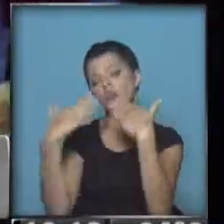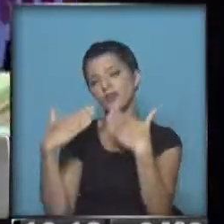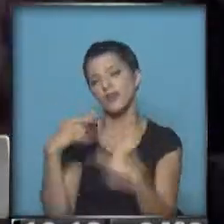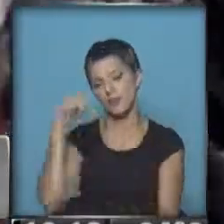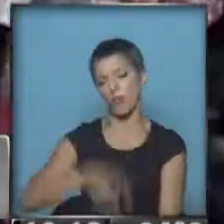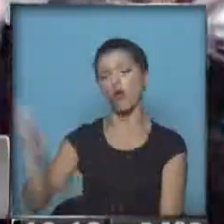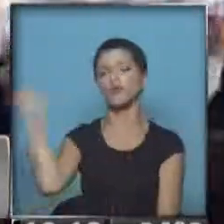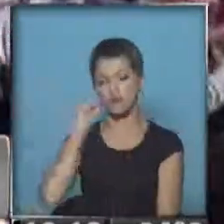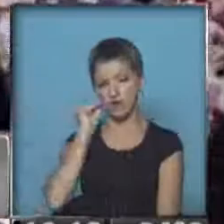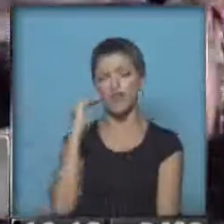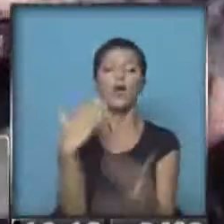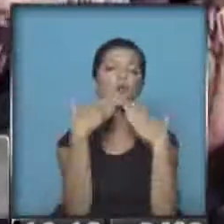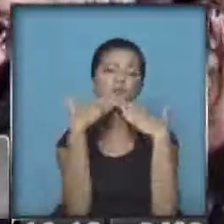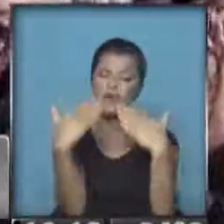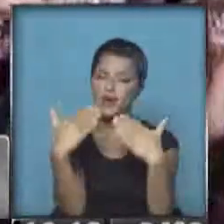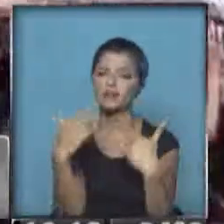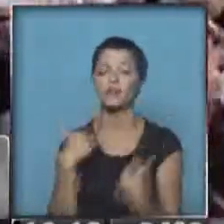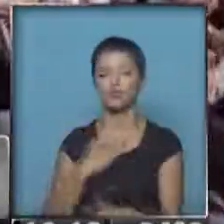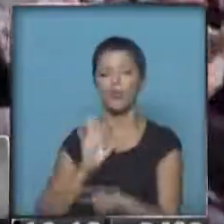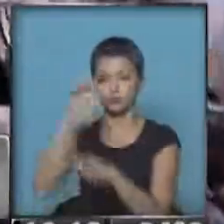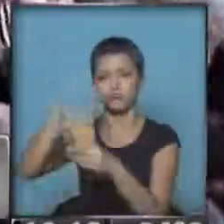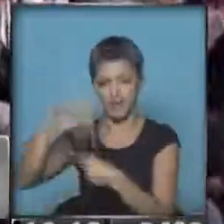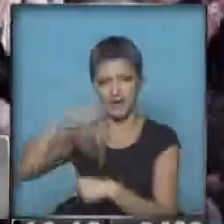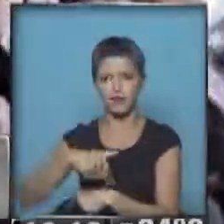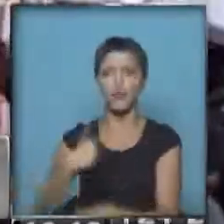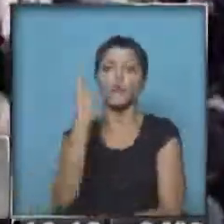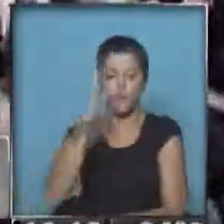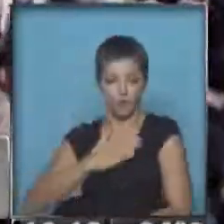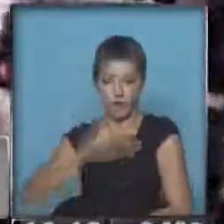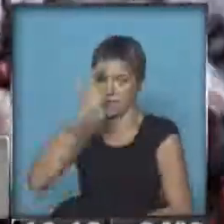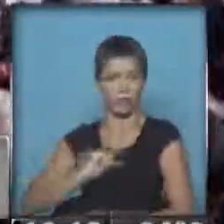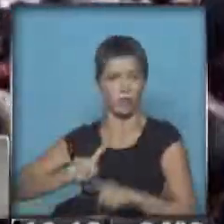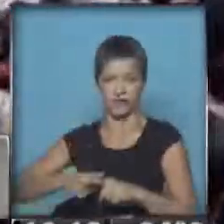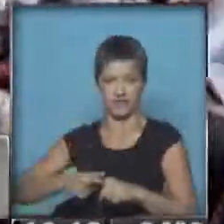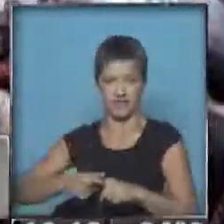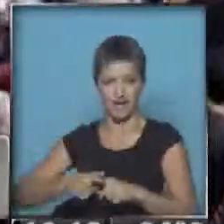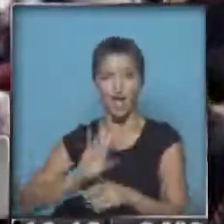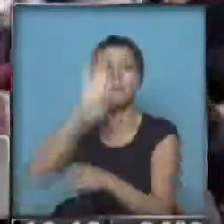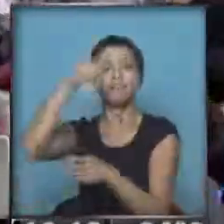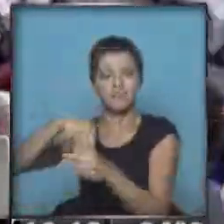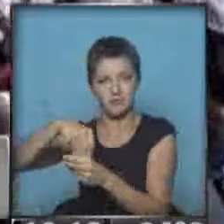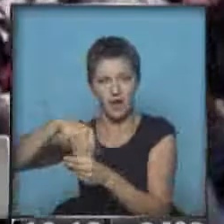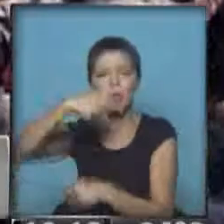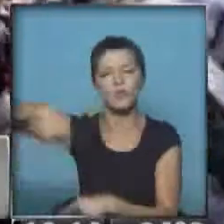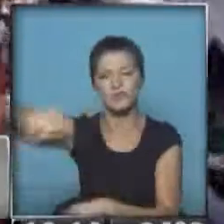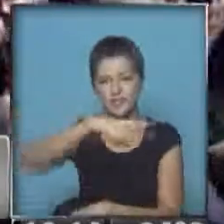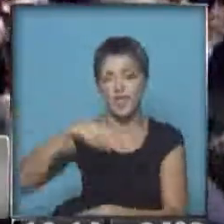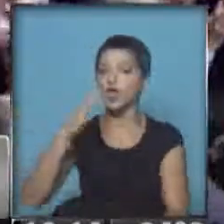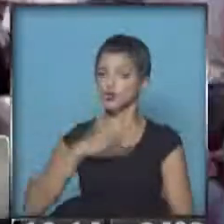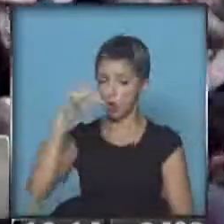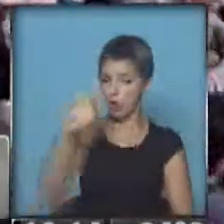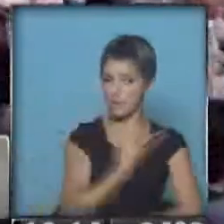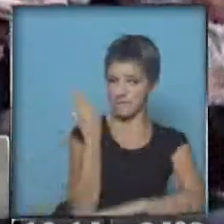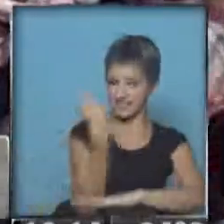escuchado. Muchas gracias por haberme permitido participar como una militante más junto a ustedes. No soy la